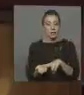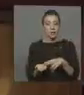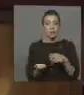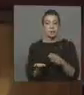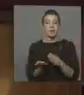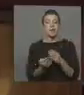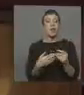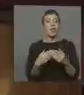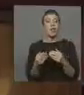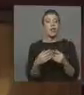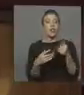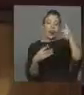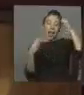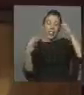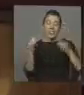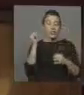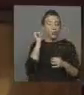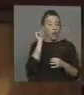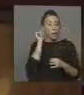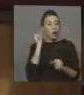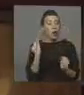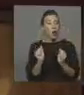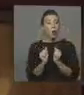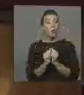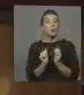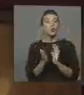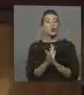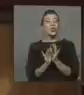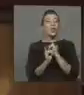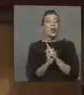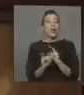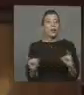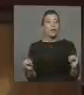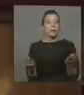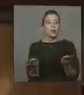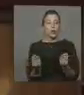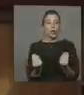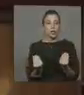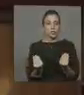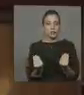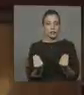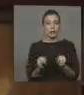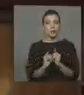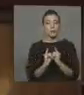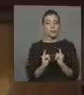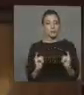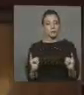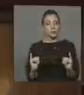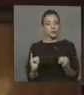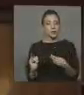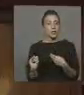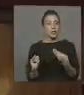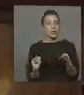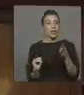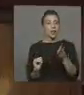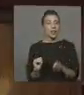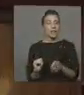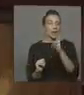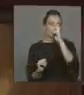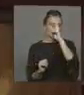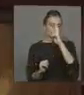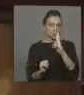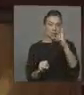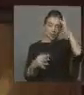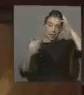partir de la cual el discernimiento de la mujer se acompaña de toda la información necesaria. La información entregada debe ser respetuosa